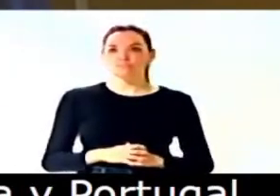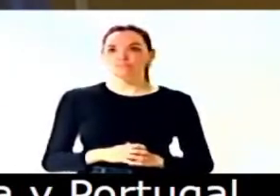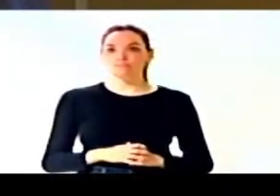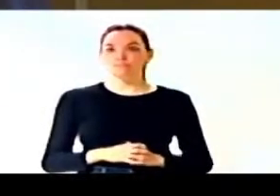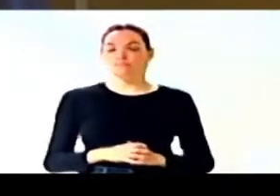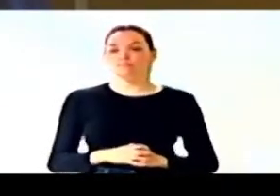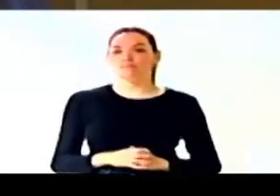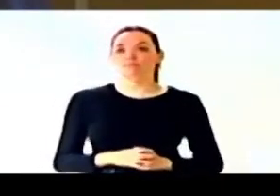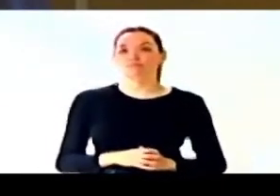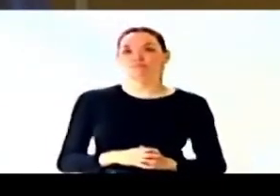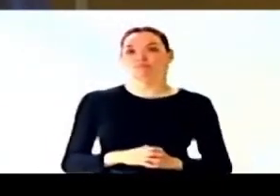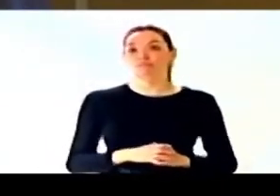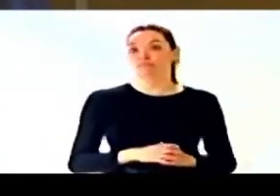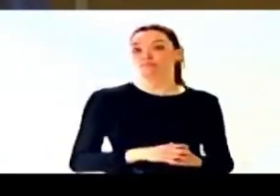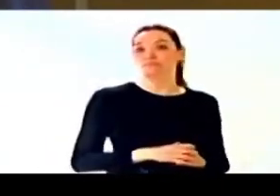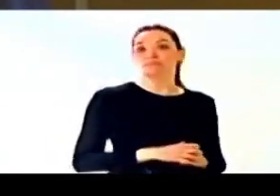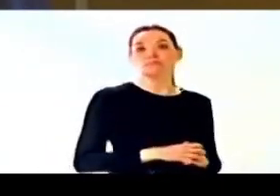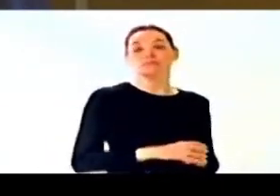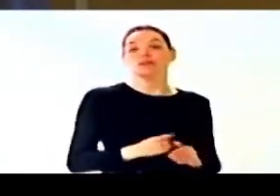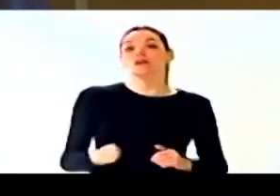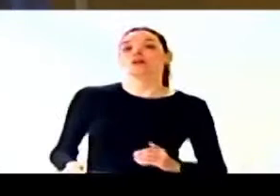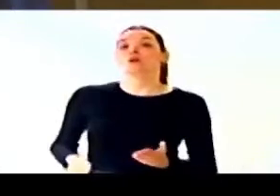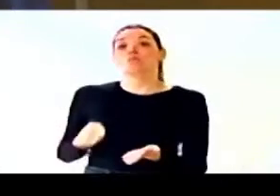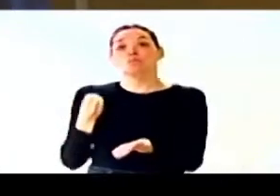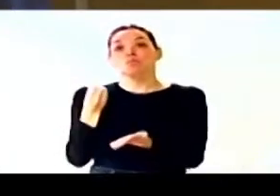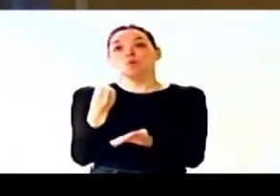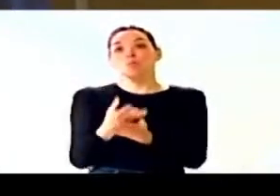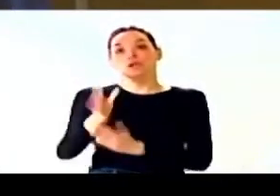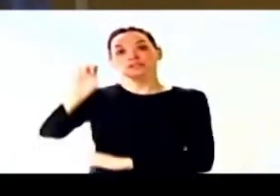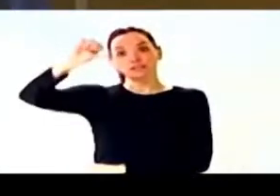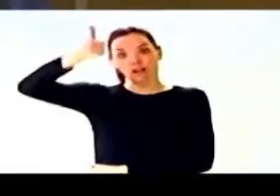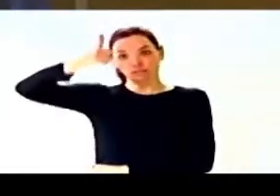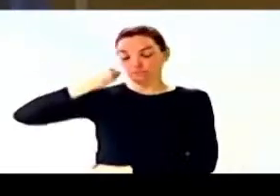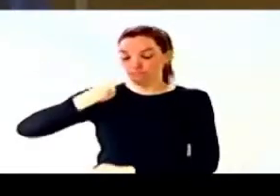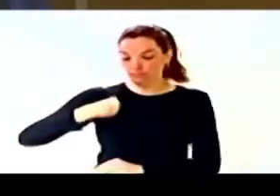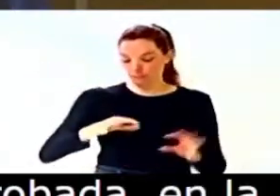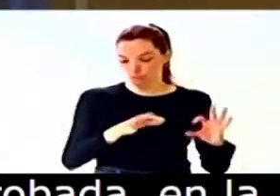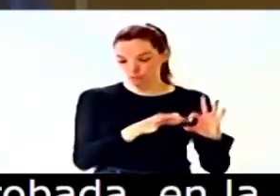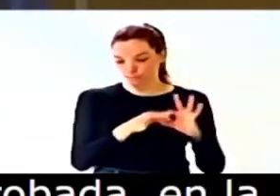esta propuesta que ha sido aprobada, en la que